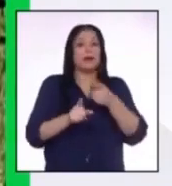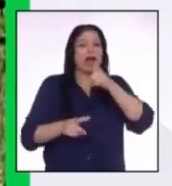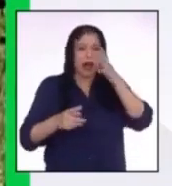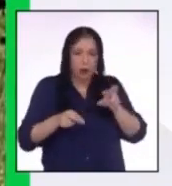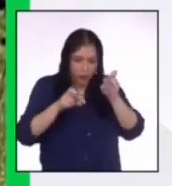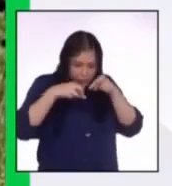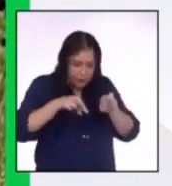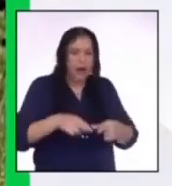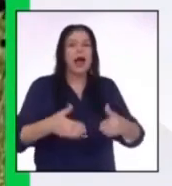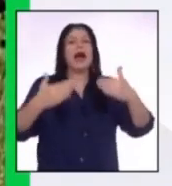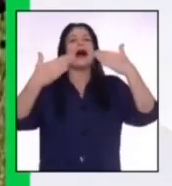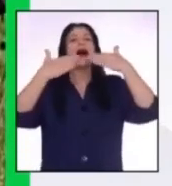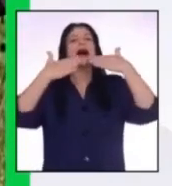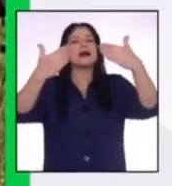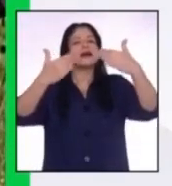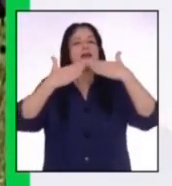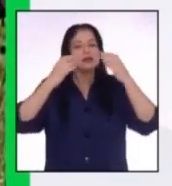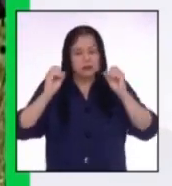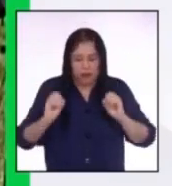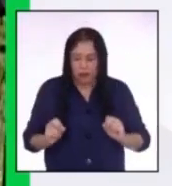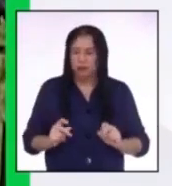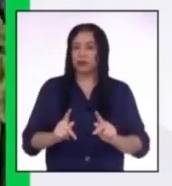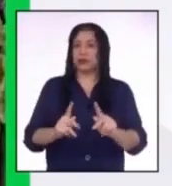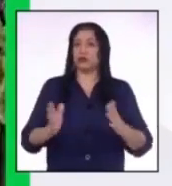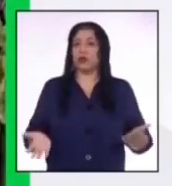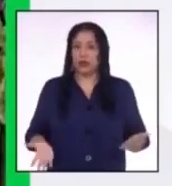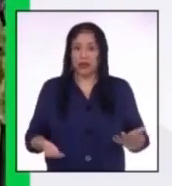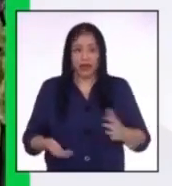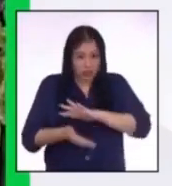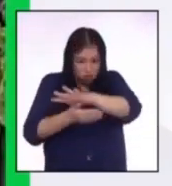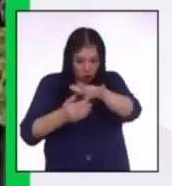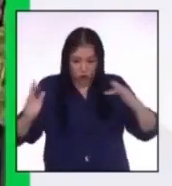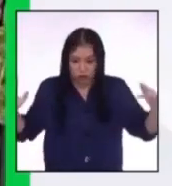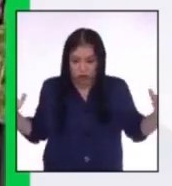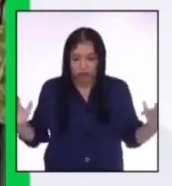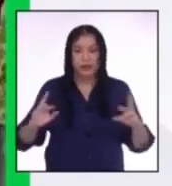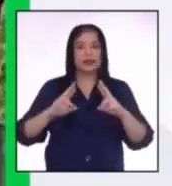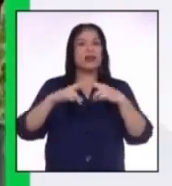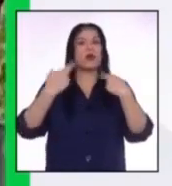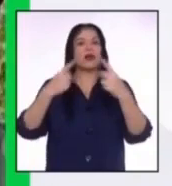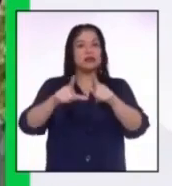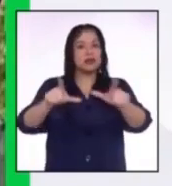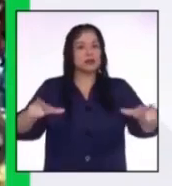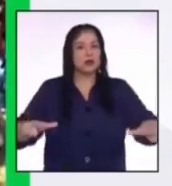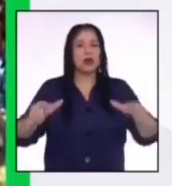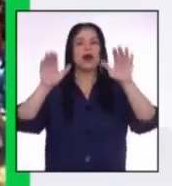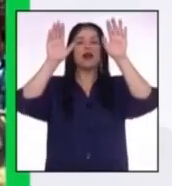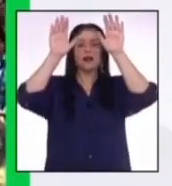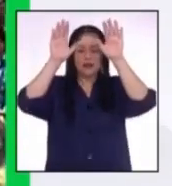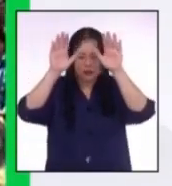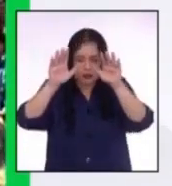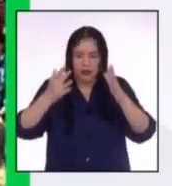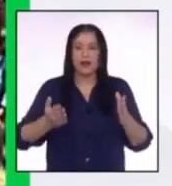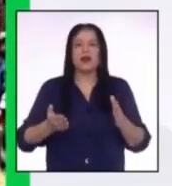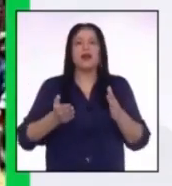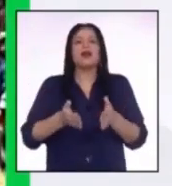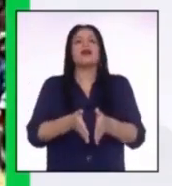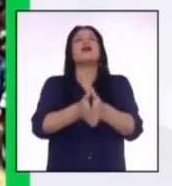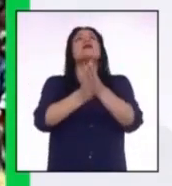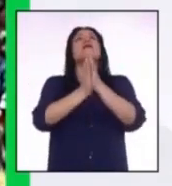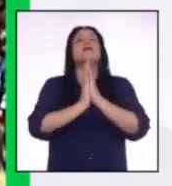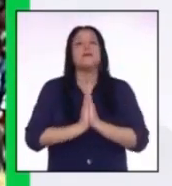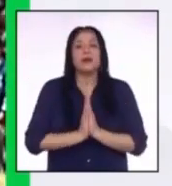agua agradeció por la oportunidad de estar reunidos en este lugar sagrado invocó